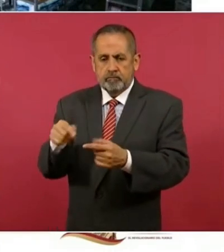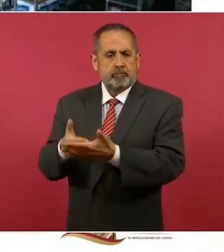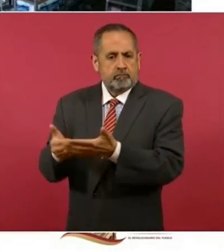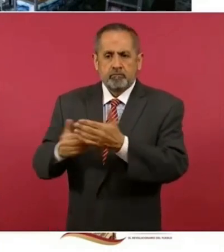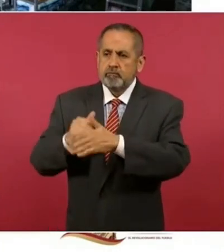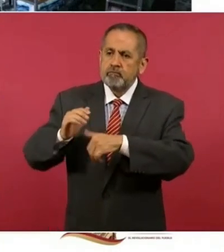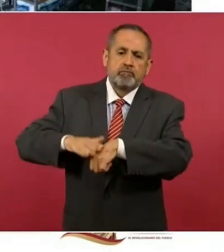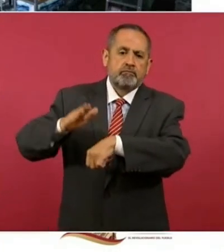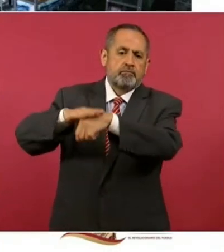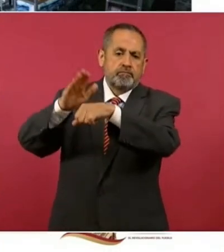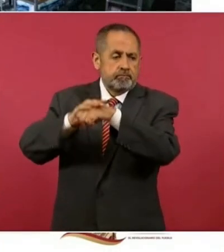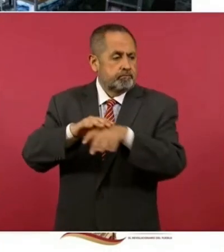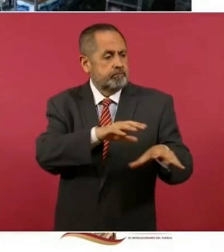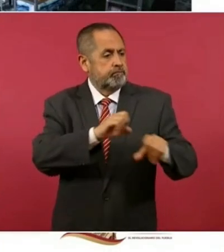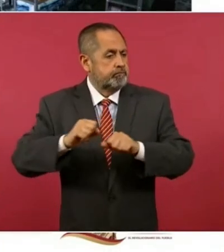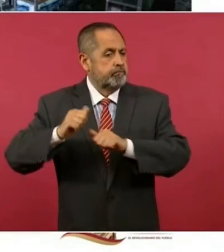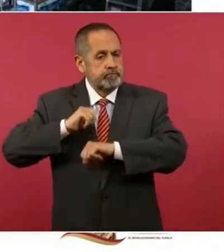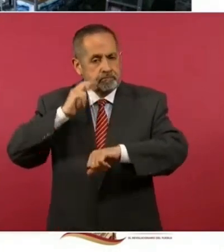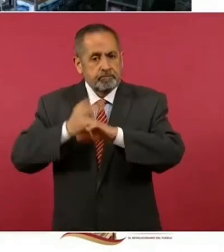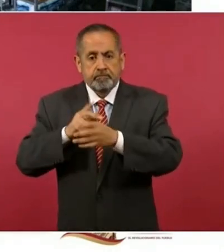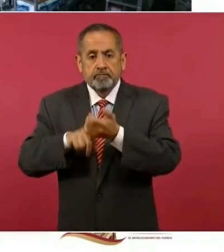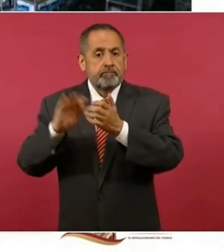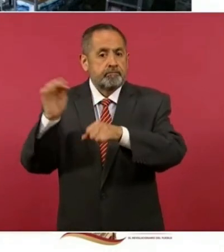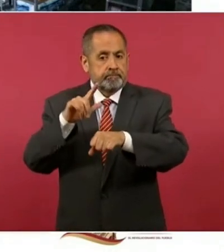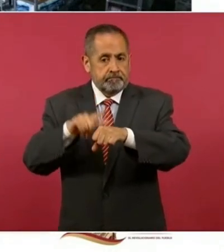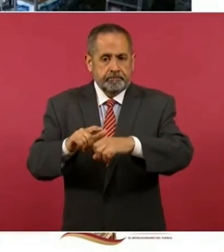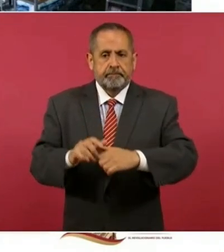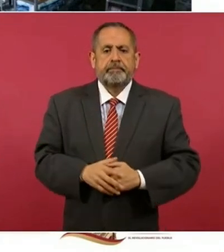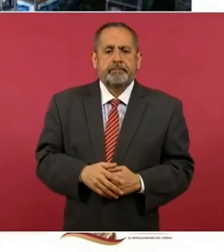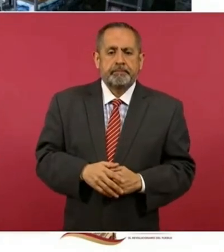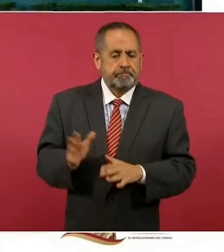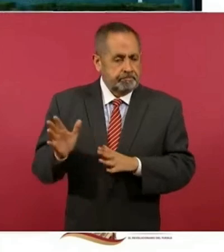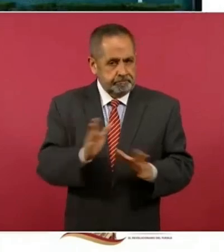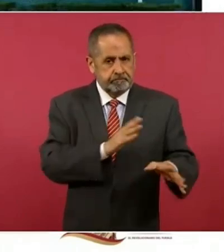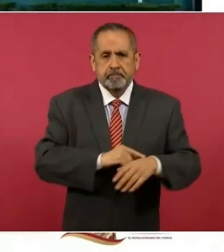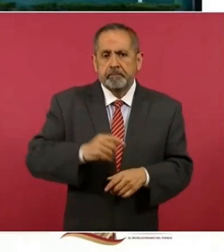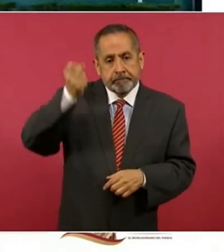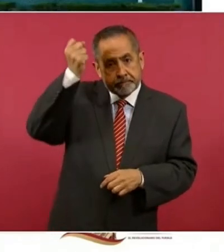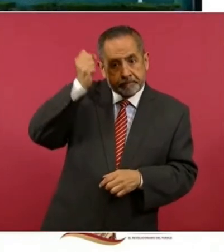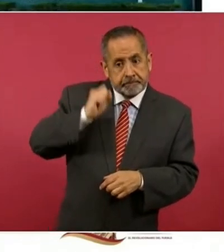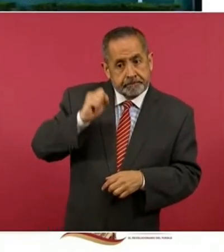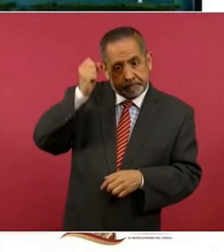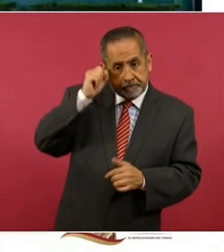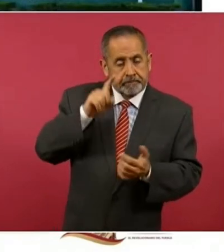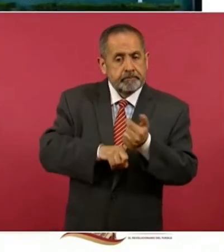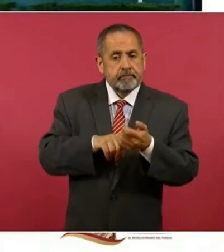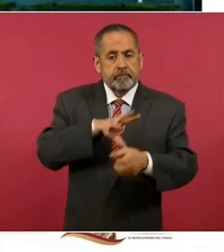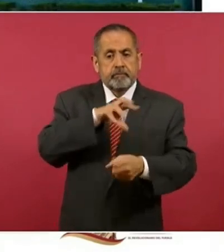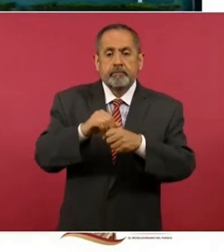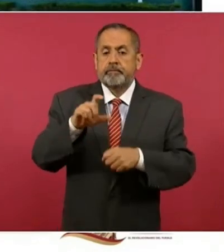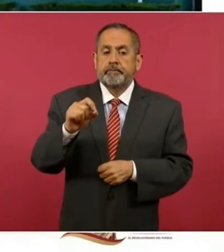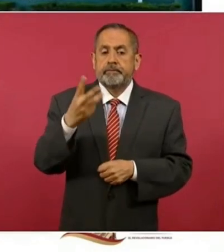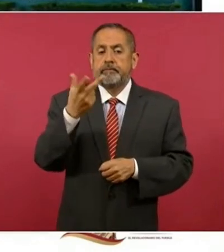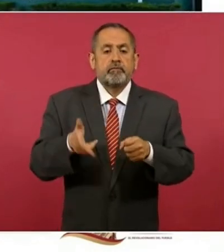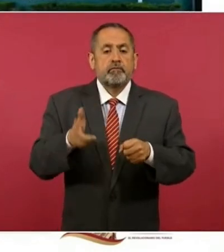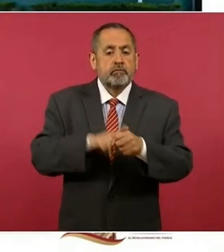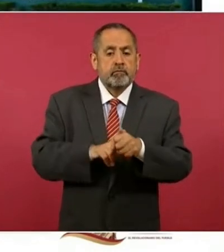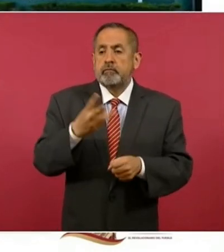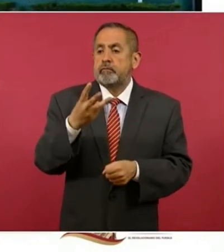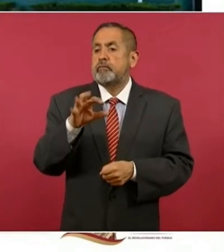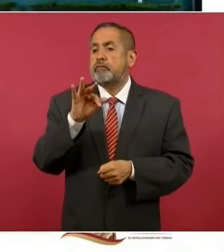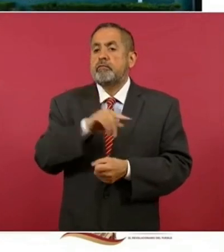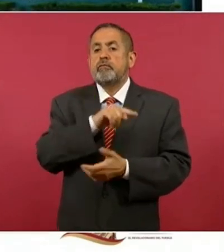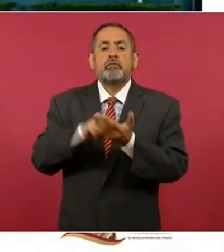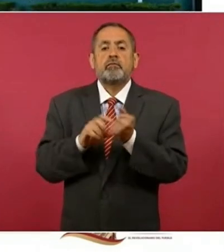salud de los gobiernos de los estados. En el caso de Sinaloa, donde hay una operación en 23 hospitales y 340 centros de